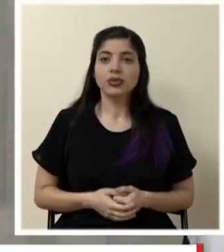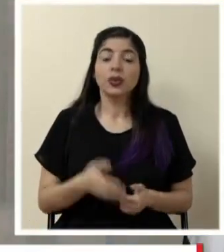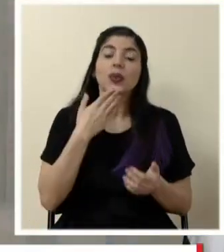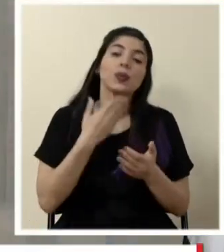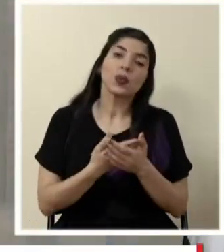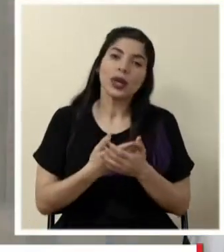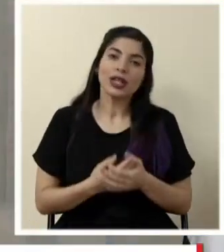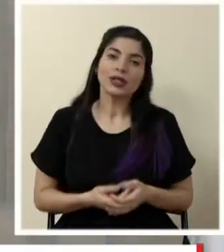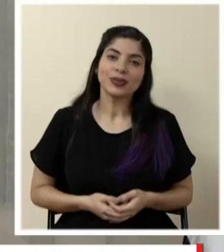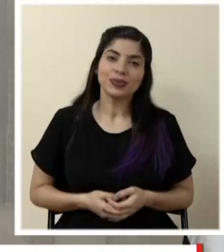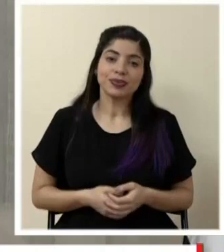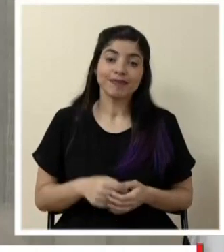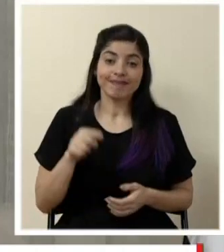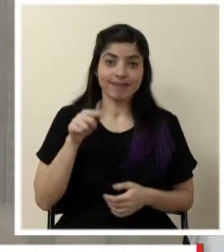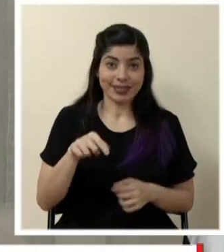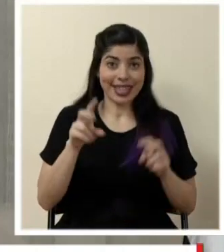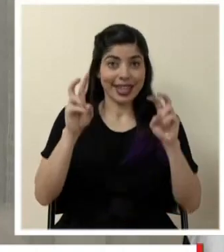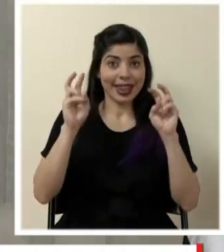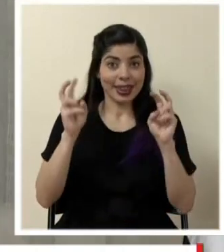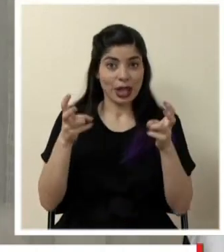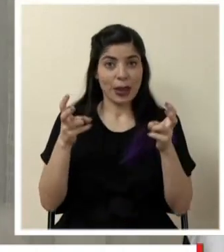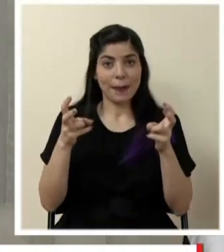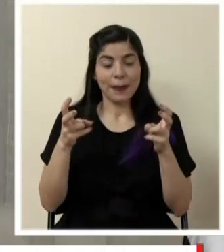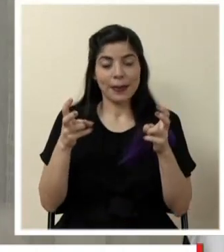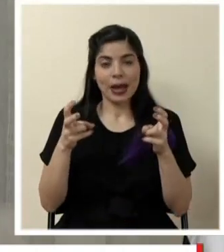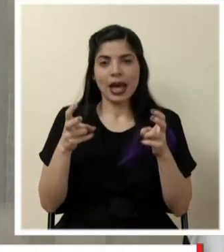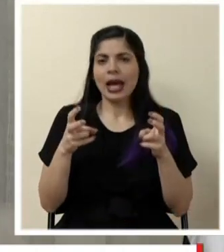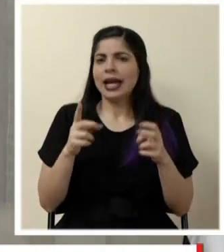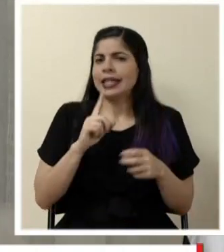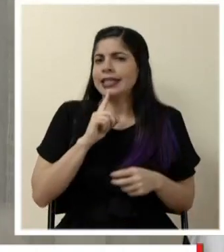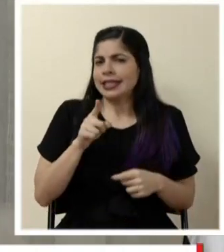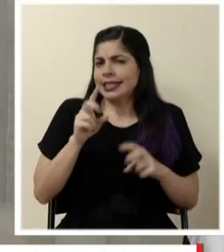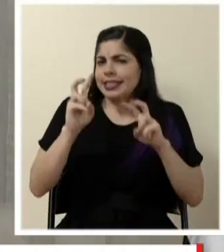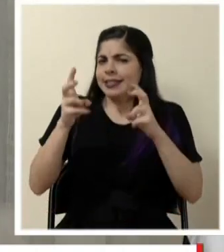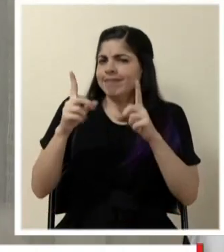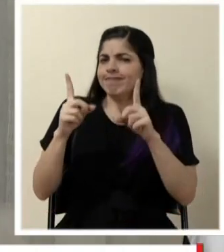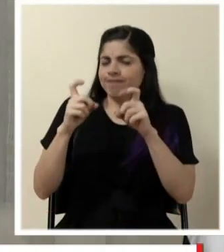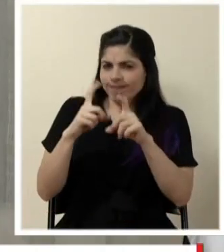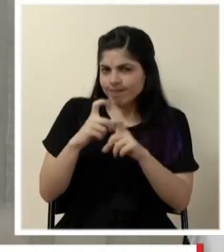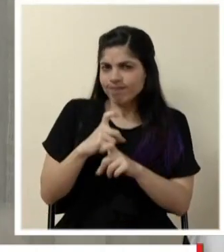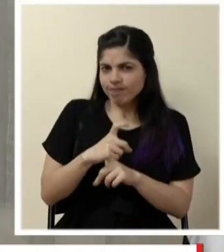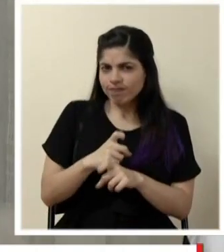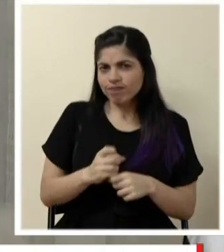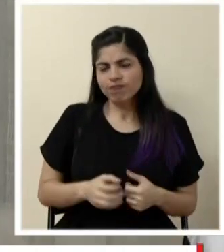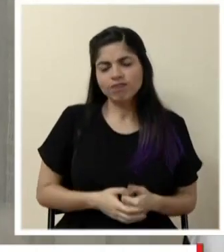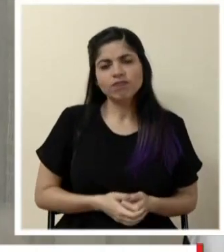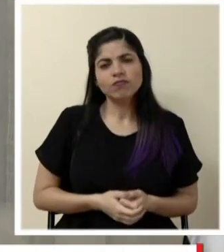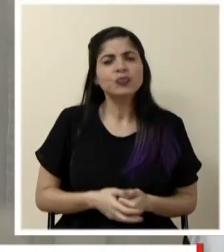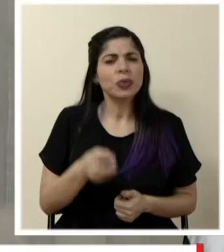Bueno, este tema es un tema complejo. A ver, voy a